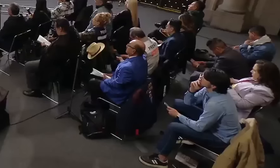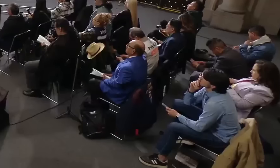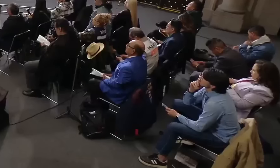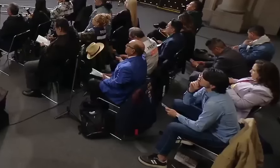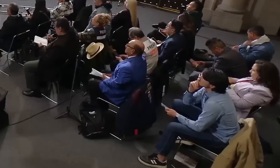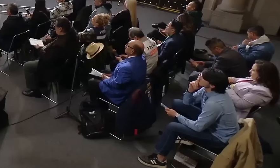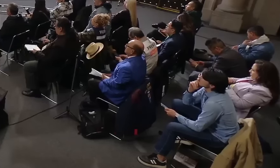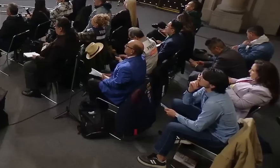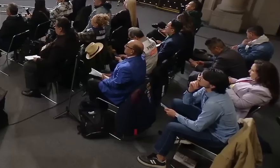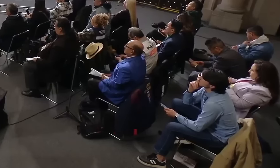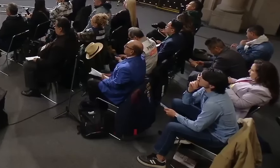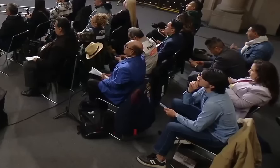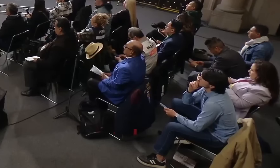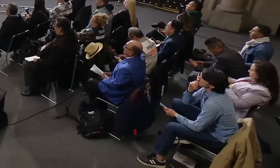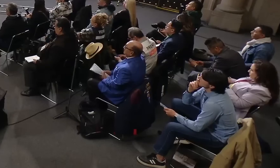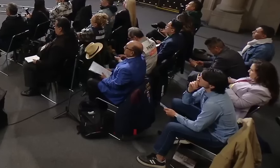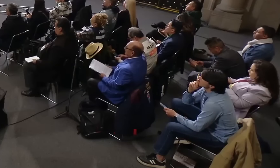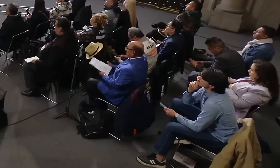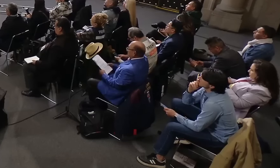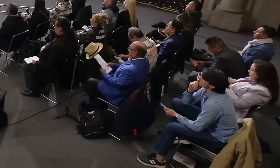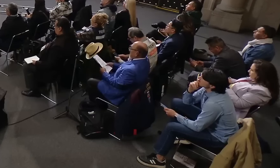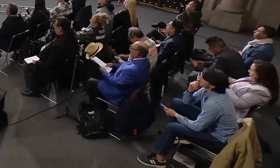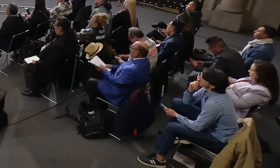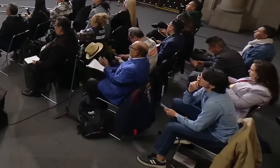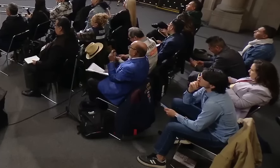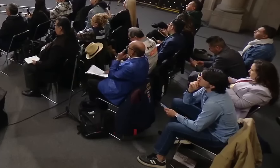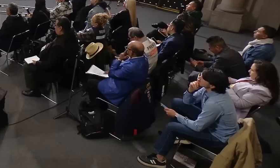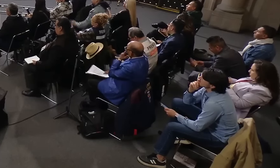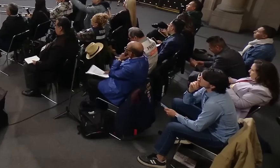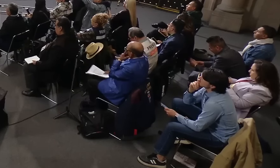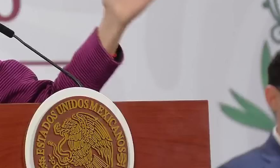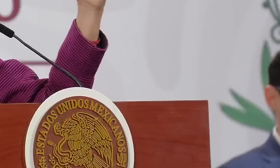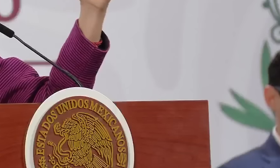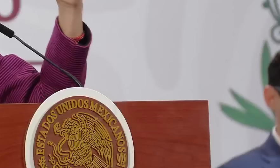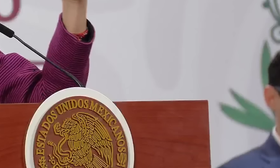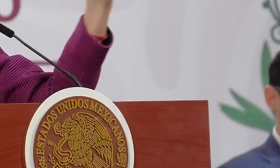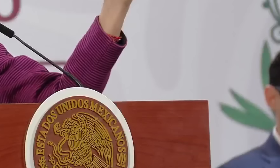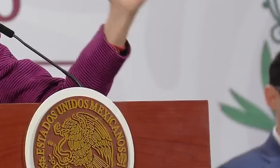prensa nadie puede cuestionarla. La verdad,